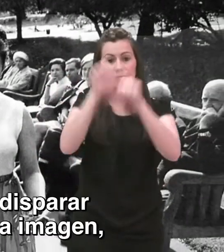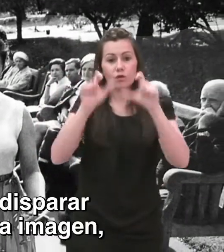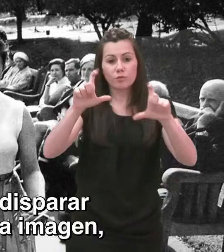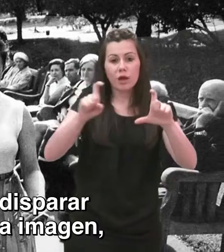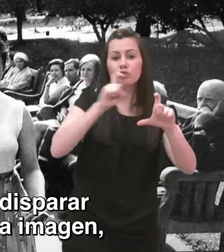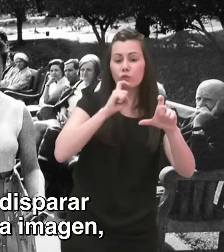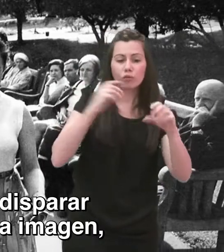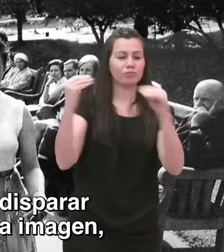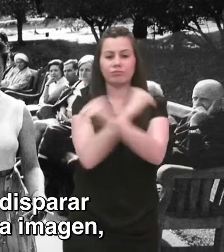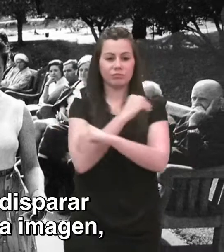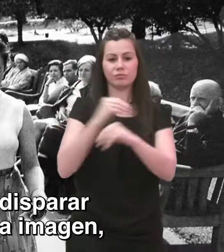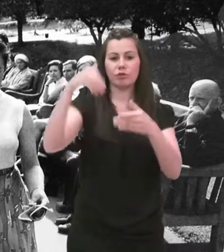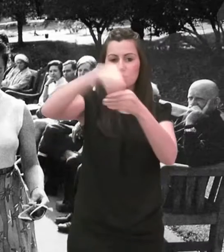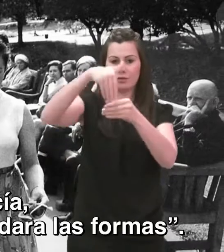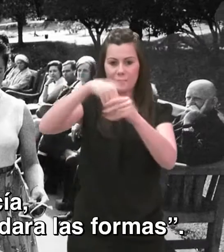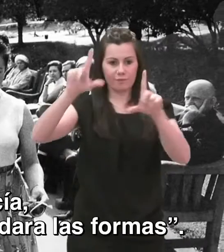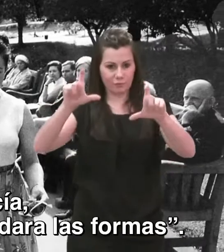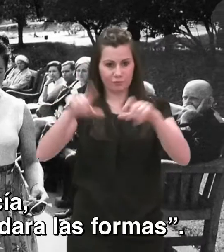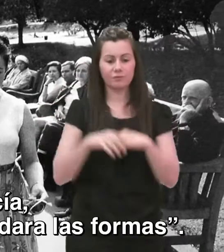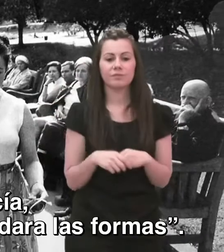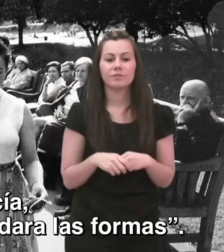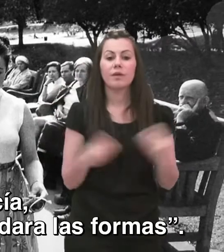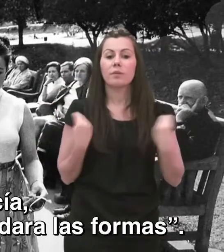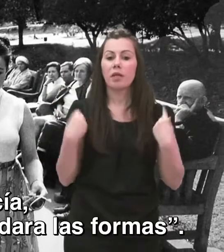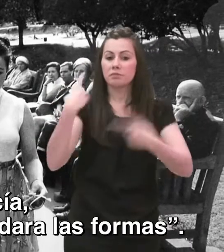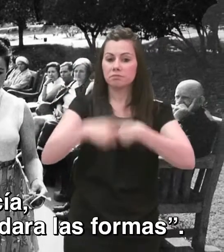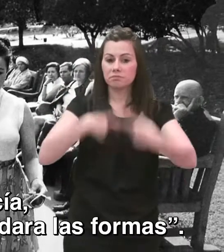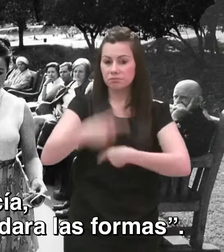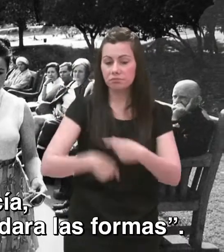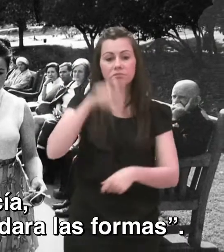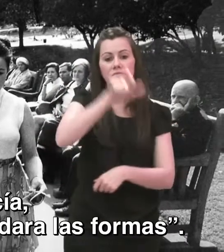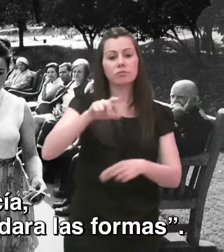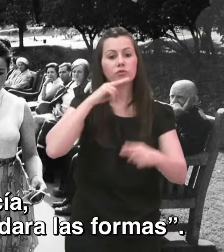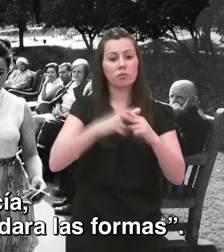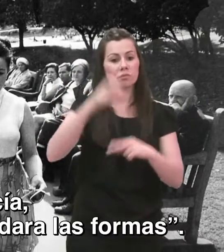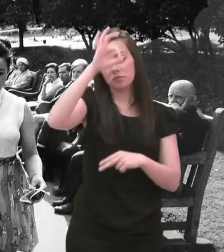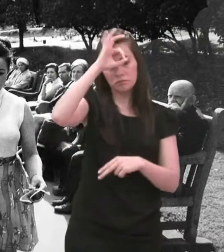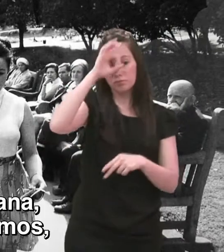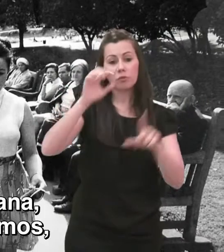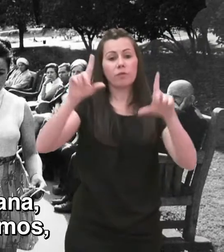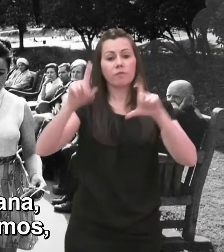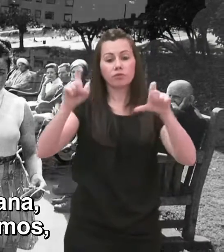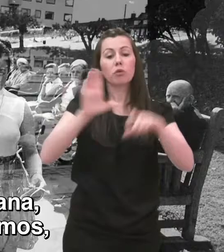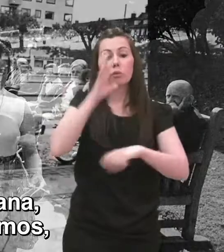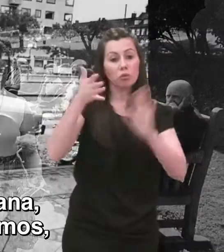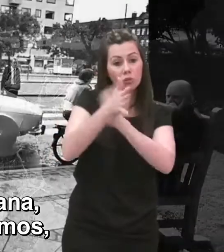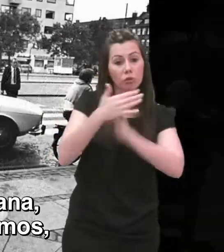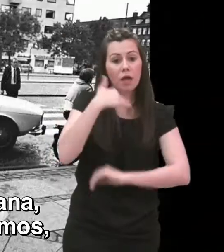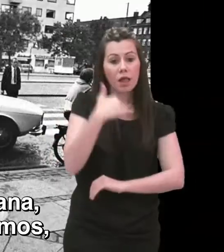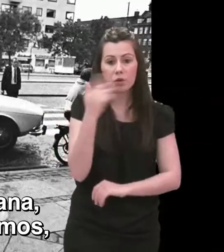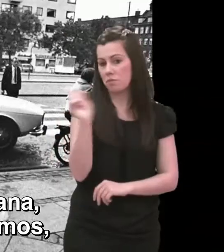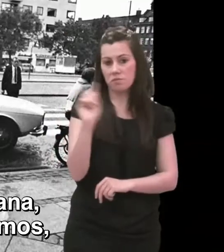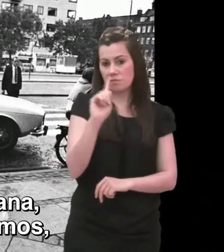y comenzaba a disparar hasta obtener una imagen, según decía, cuyo contenido desbordara las formas. Vida